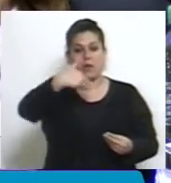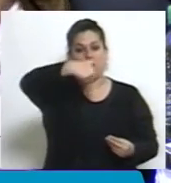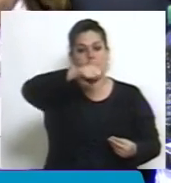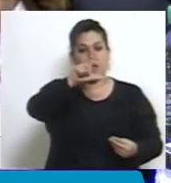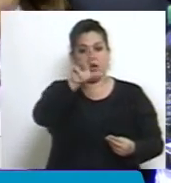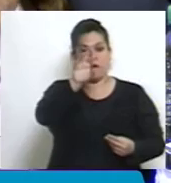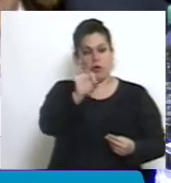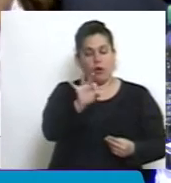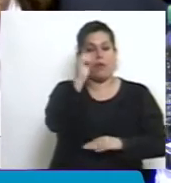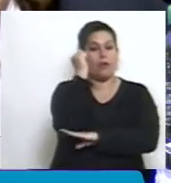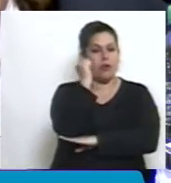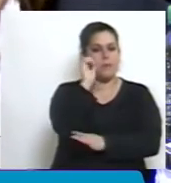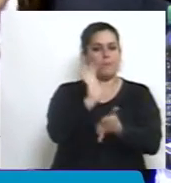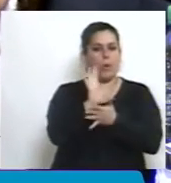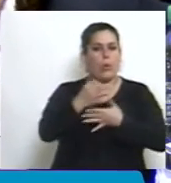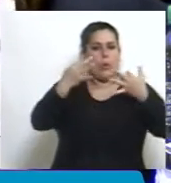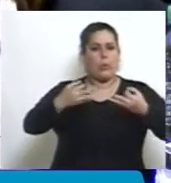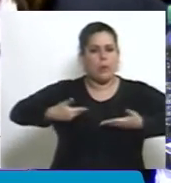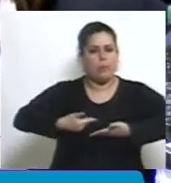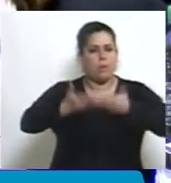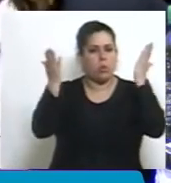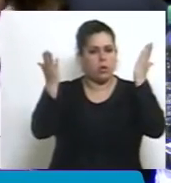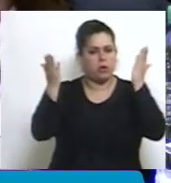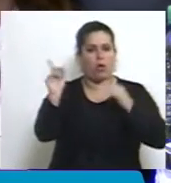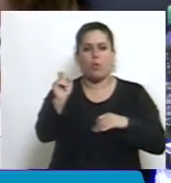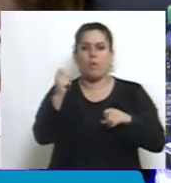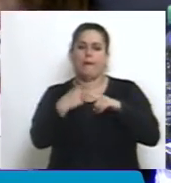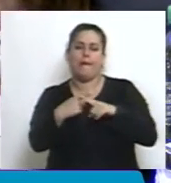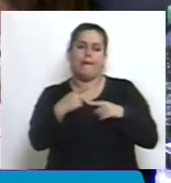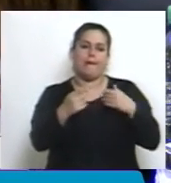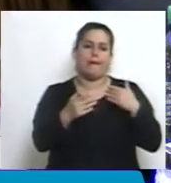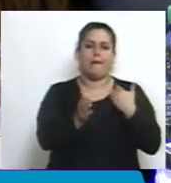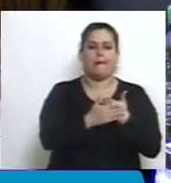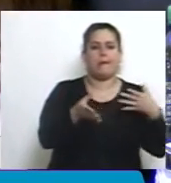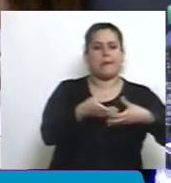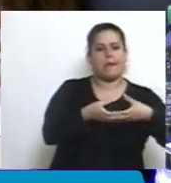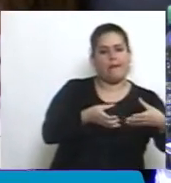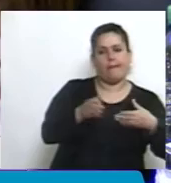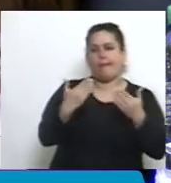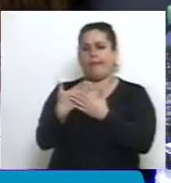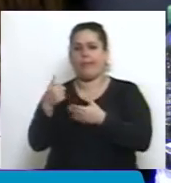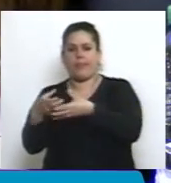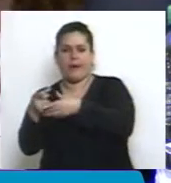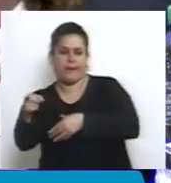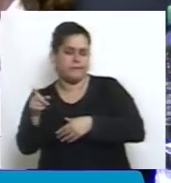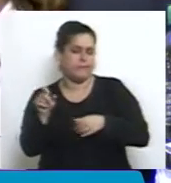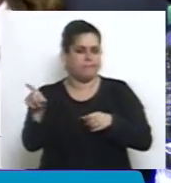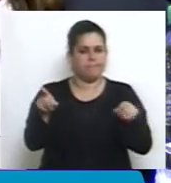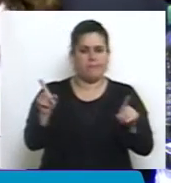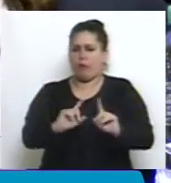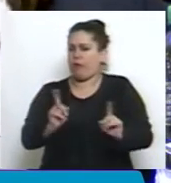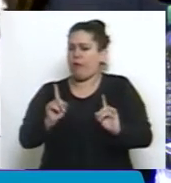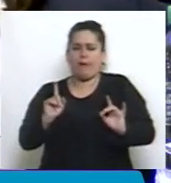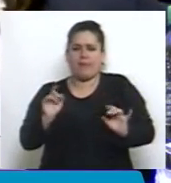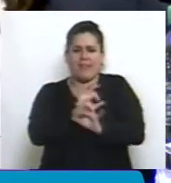bien público, que no es ni de derecha ni de izquierda. No nos vamos a cansar de